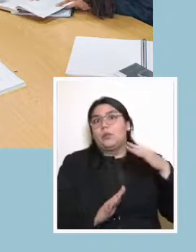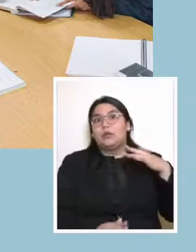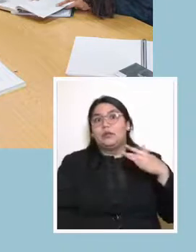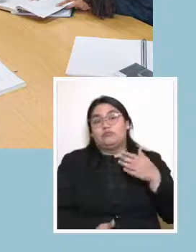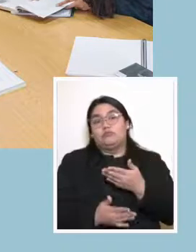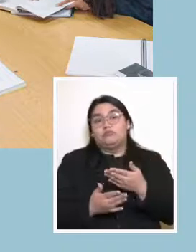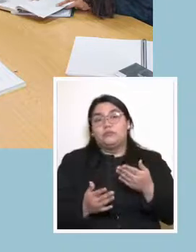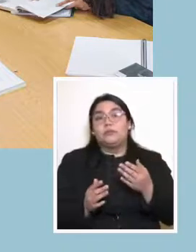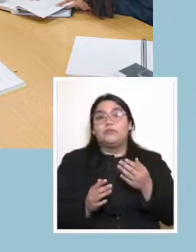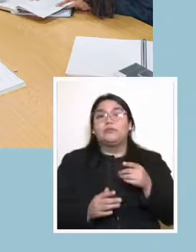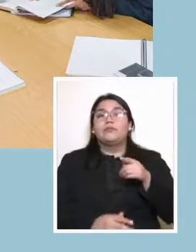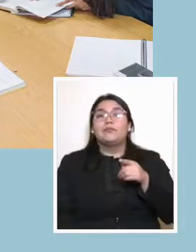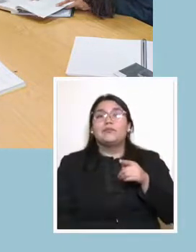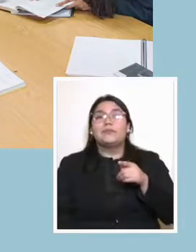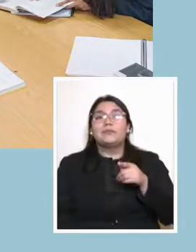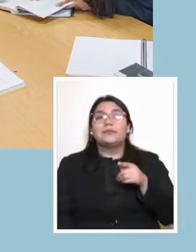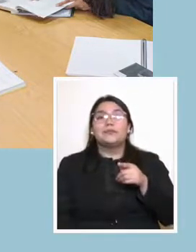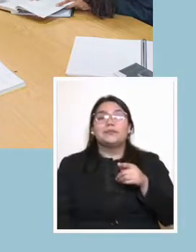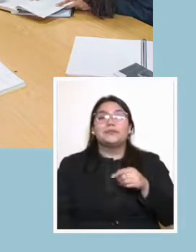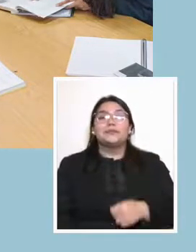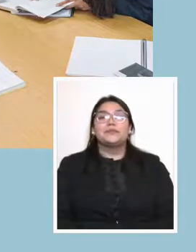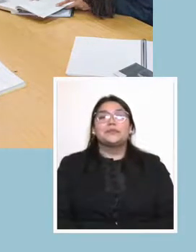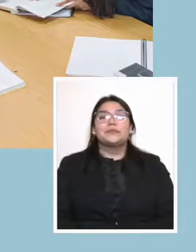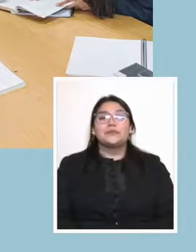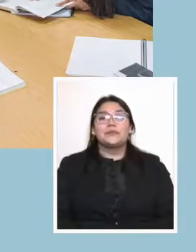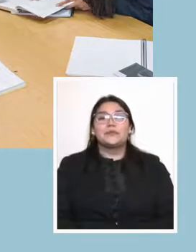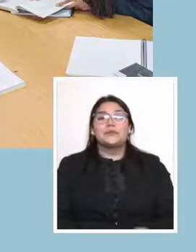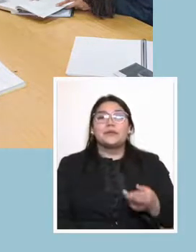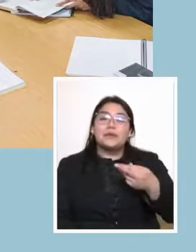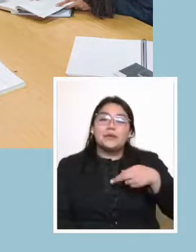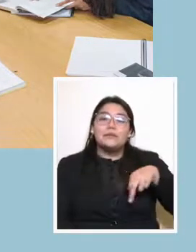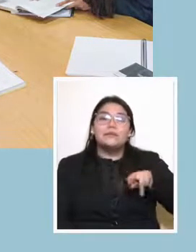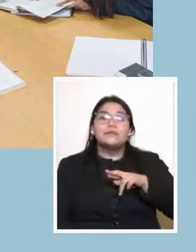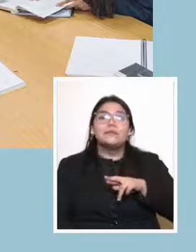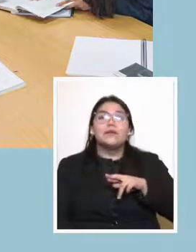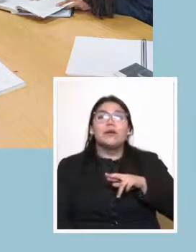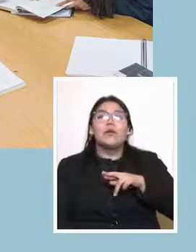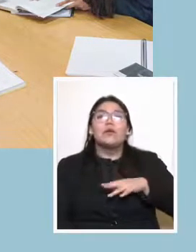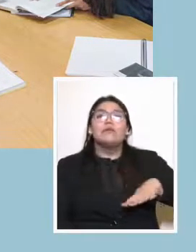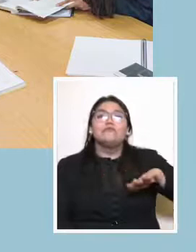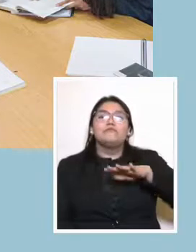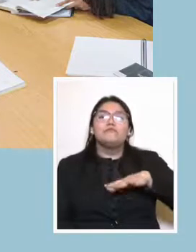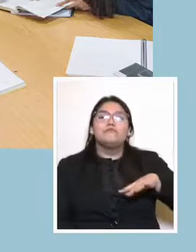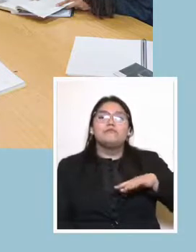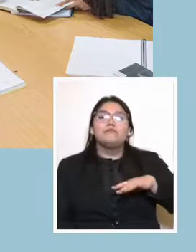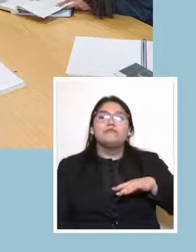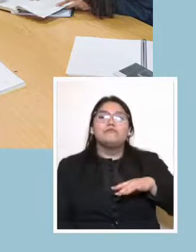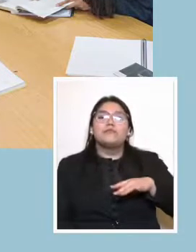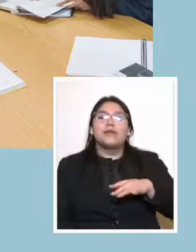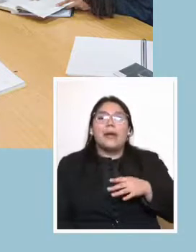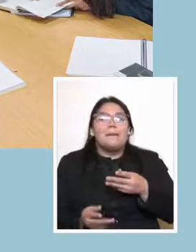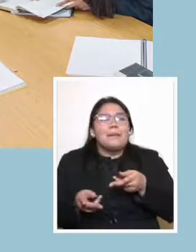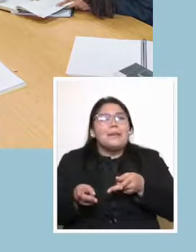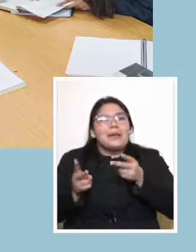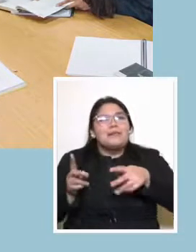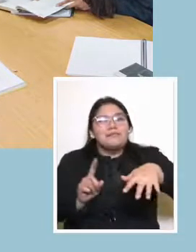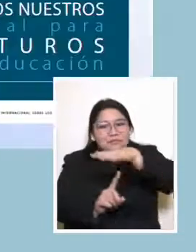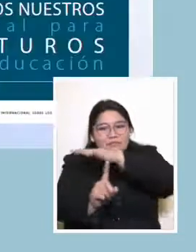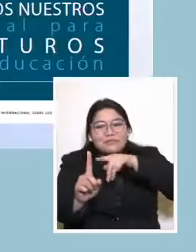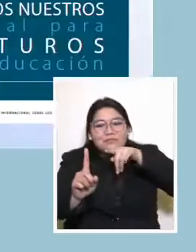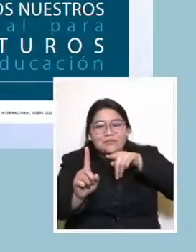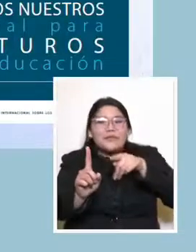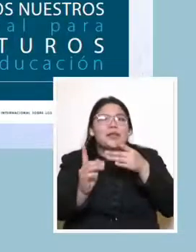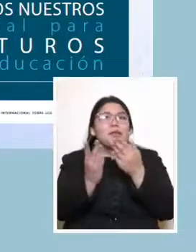es reimpulsar efectivamente una lógica de generación de condiciones para que pase aquello que todos buscamos que pase, que es el aprendizaje,